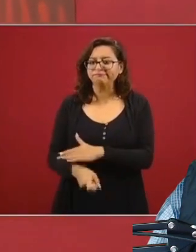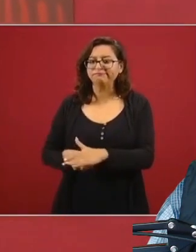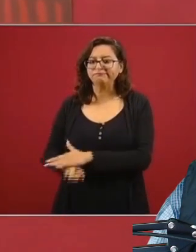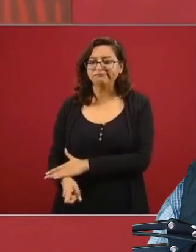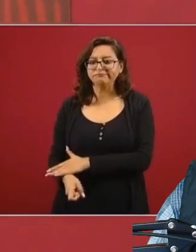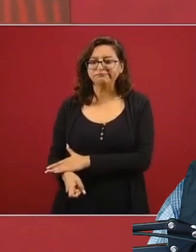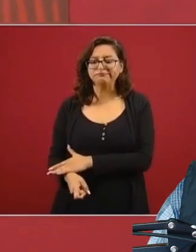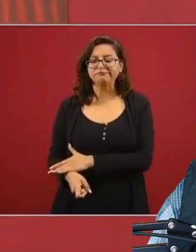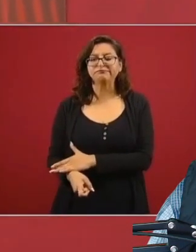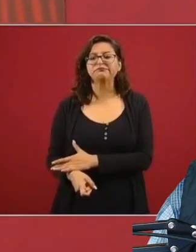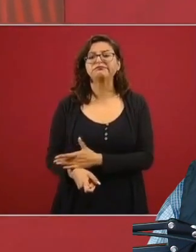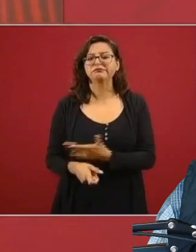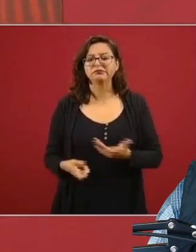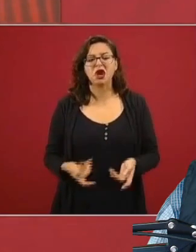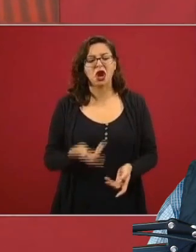recibidos para